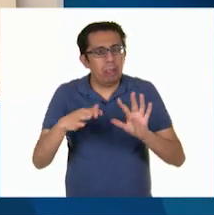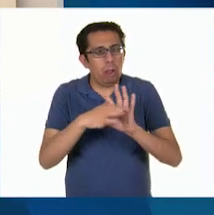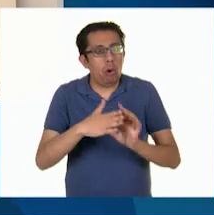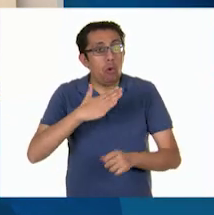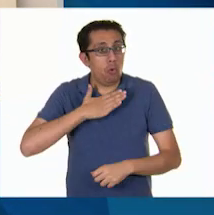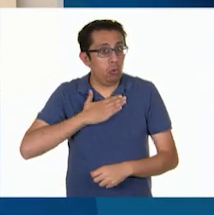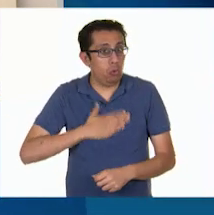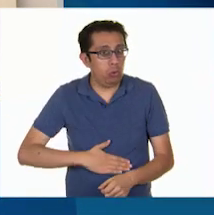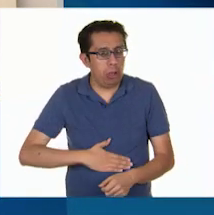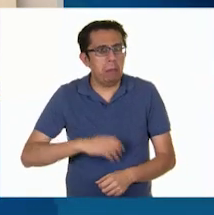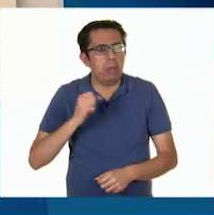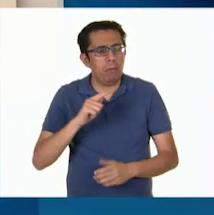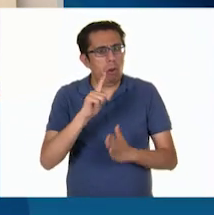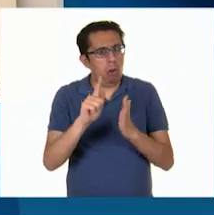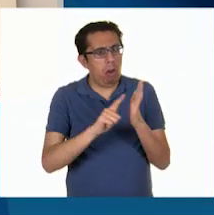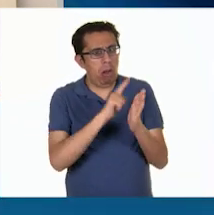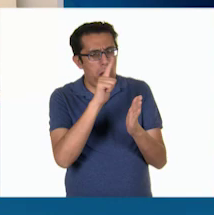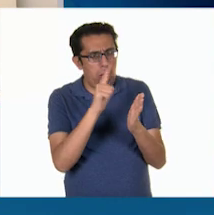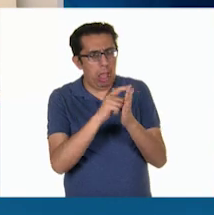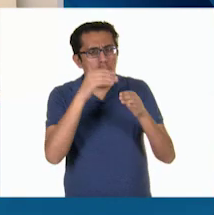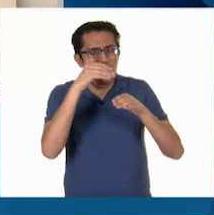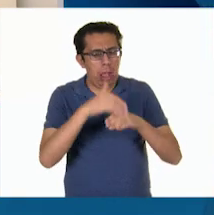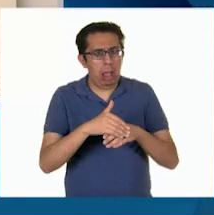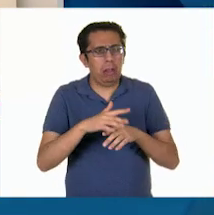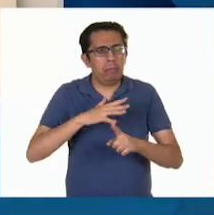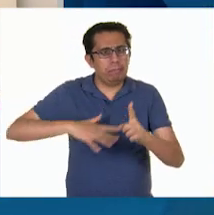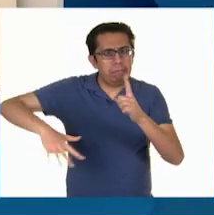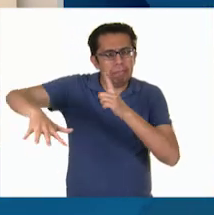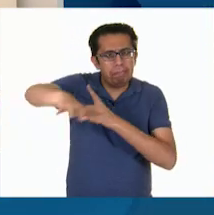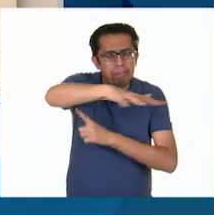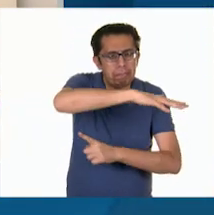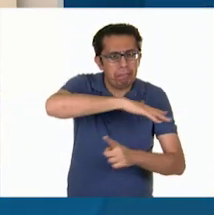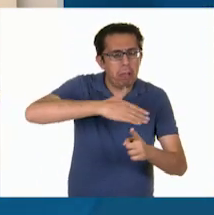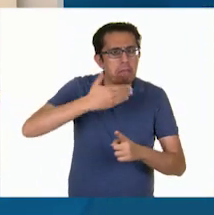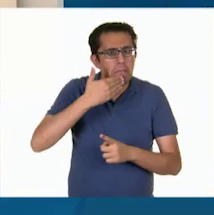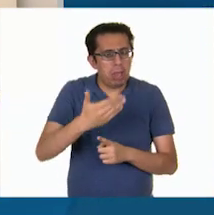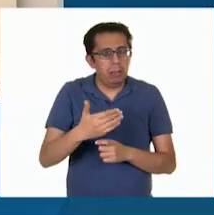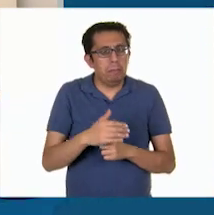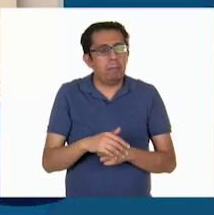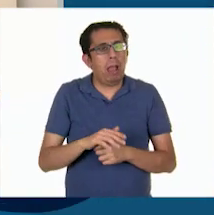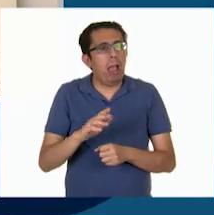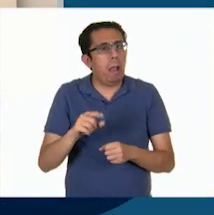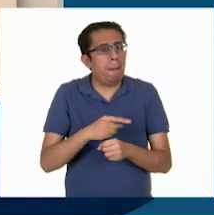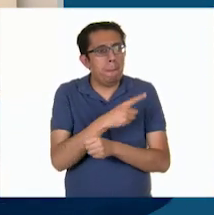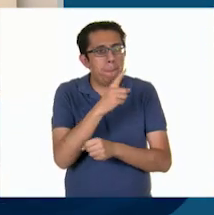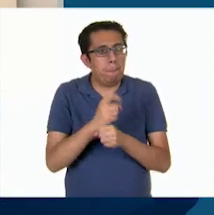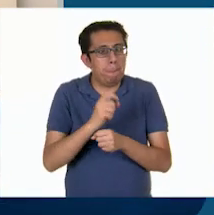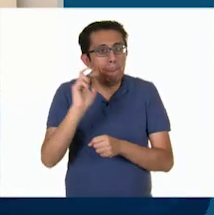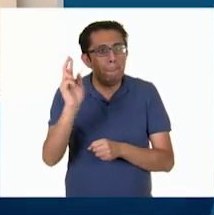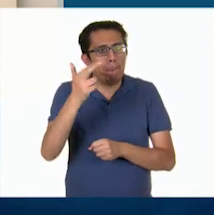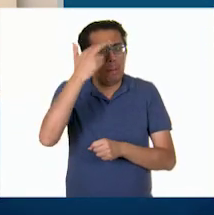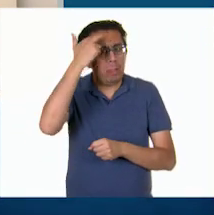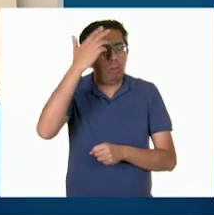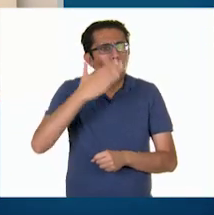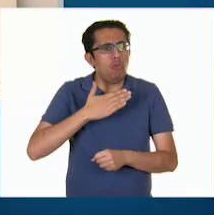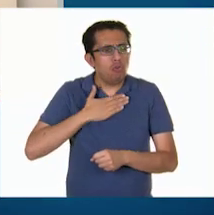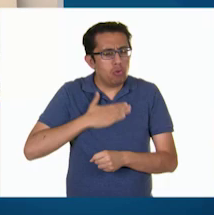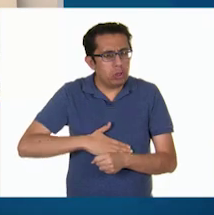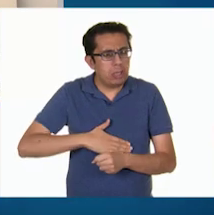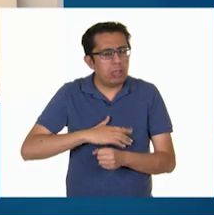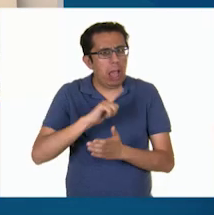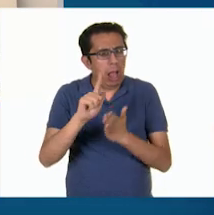justicia, la legalidad y el bien común. Lo primero que debemos recordar es que en la base de la justicia y la